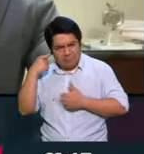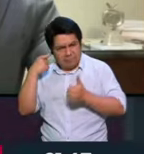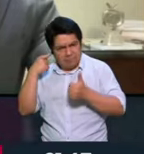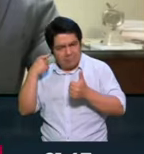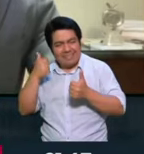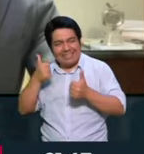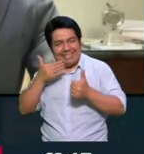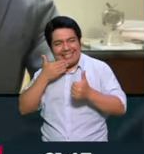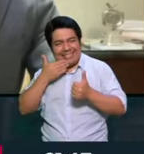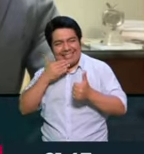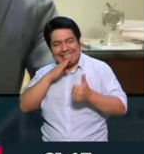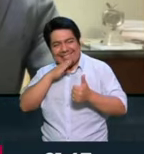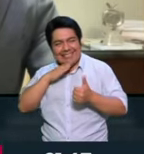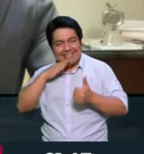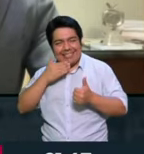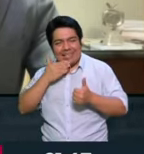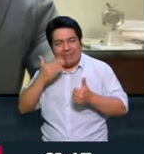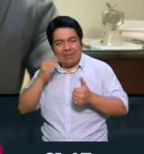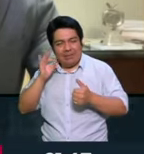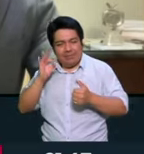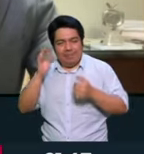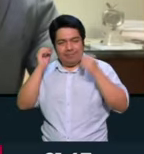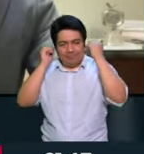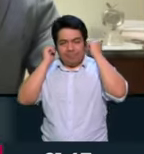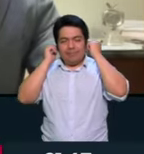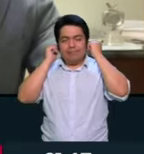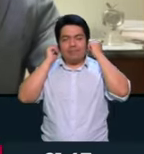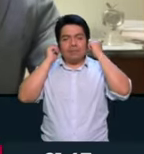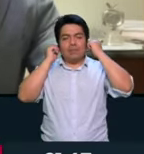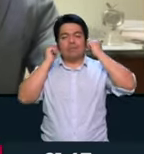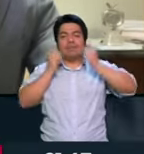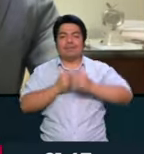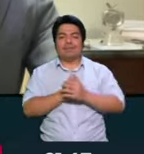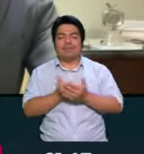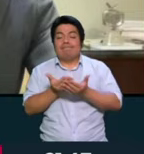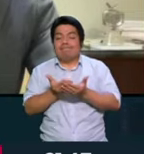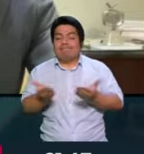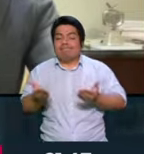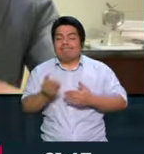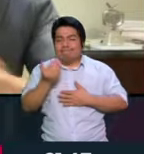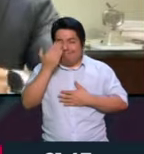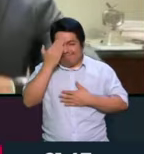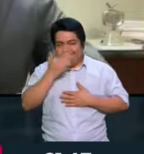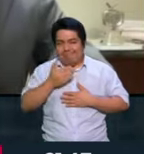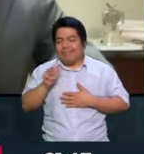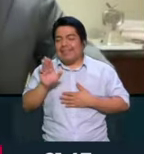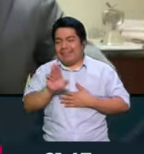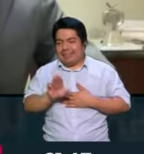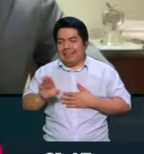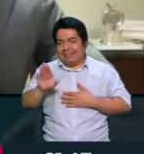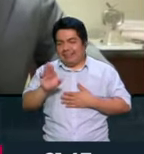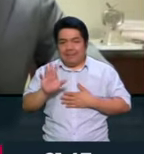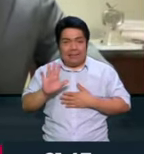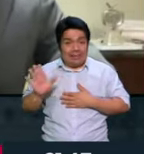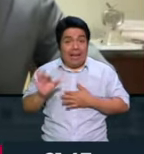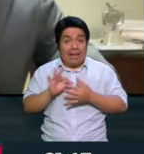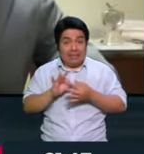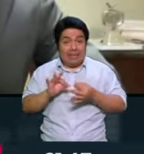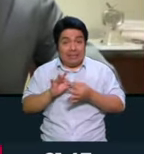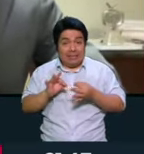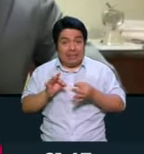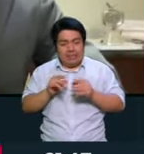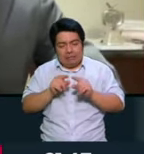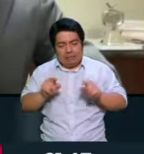escucho perfecto. Perfecto, ¿tú? También fuerte y claro. Pues aquí estamos, como cada miércoles, ya Excelente. dijiste la